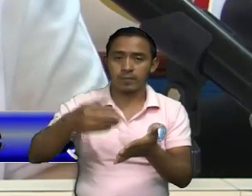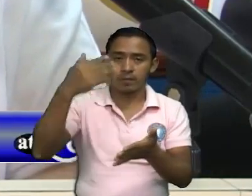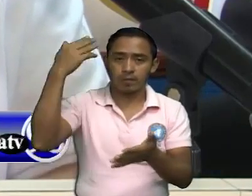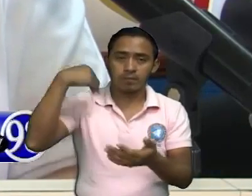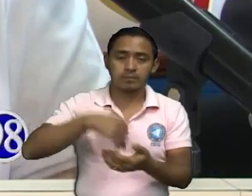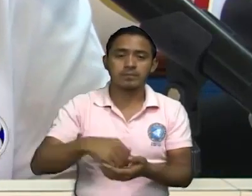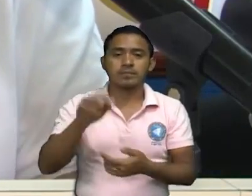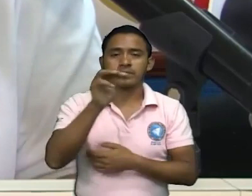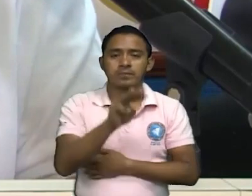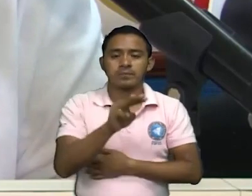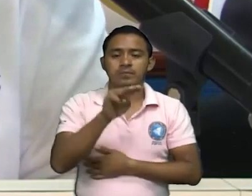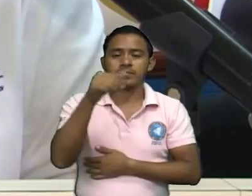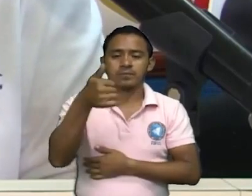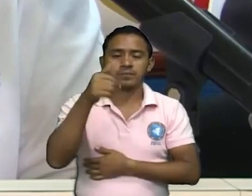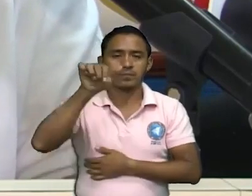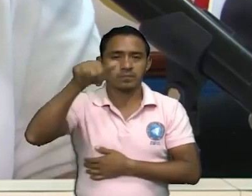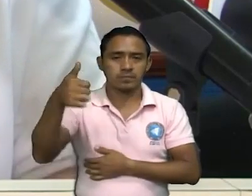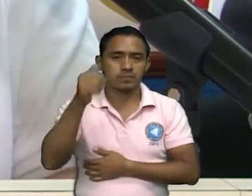que gastar